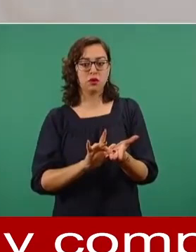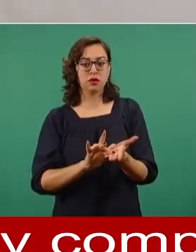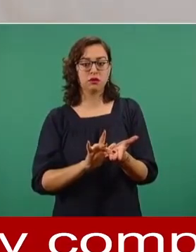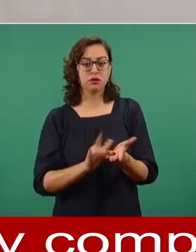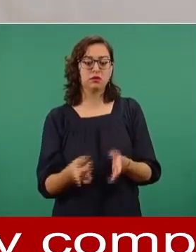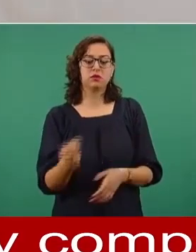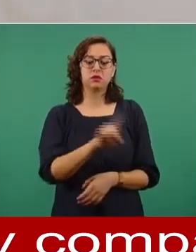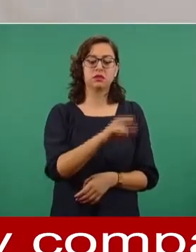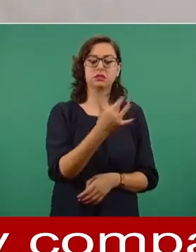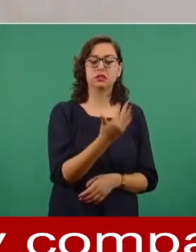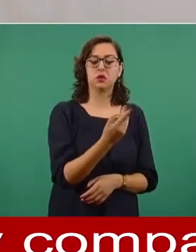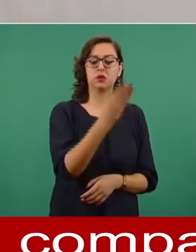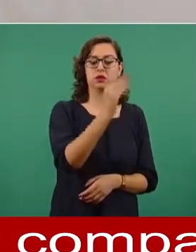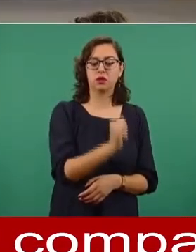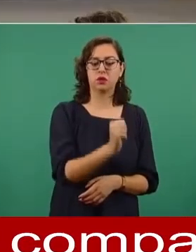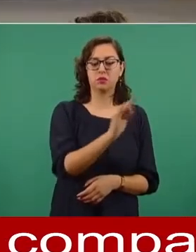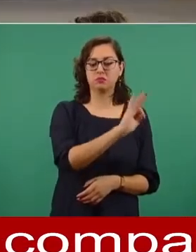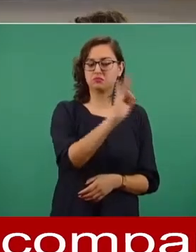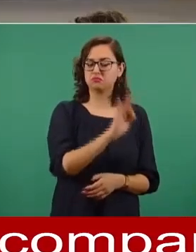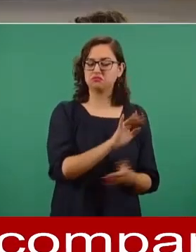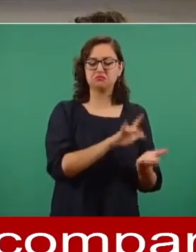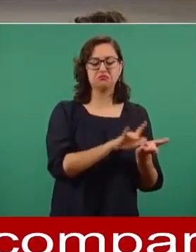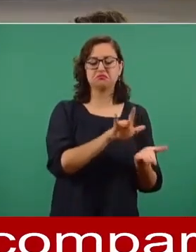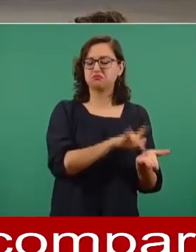59 de desaprobación.